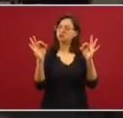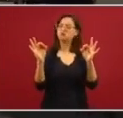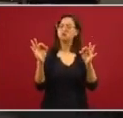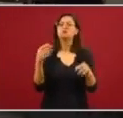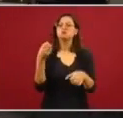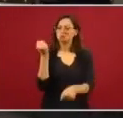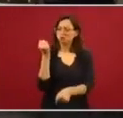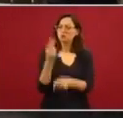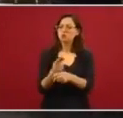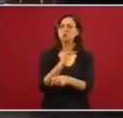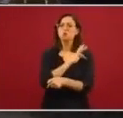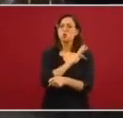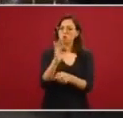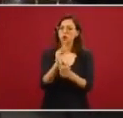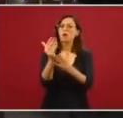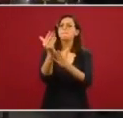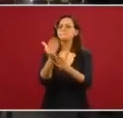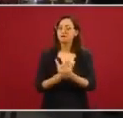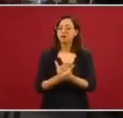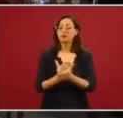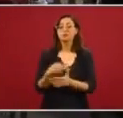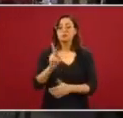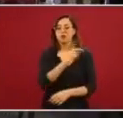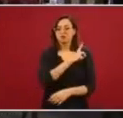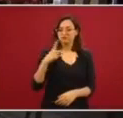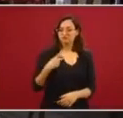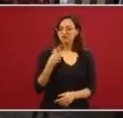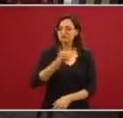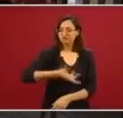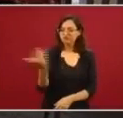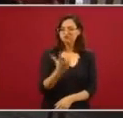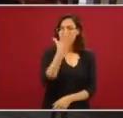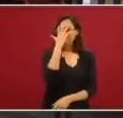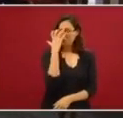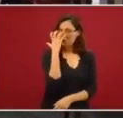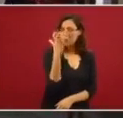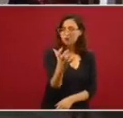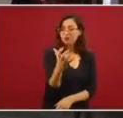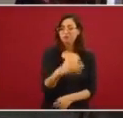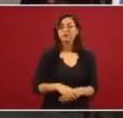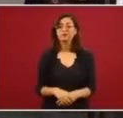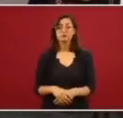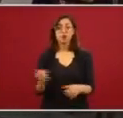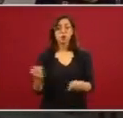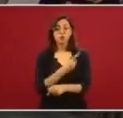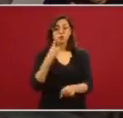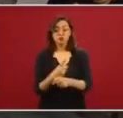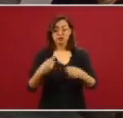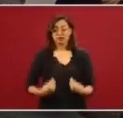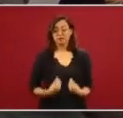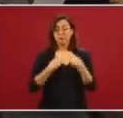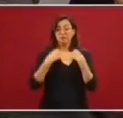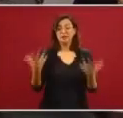lo que está sucediendo pero para eso hay que actuar con firmeza es una oportunidad para salvar vidas es